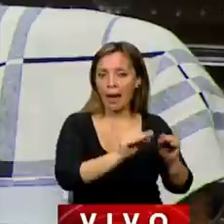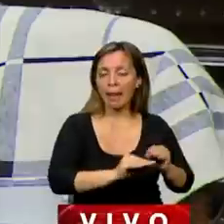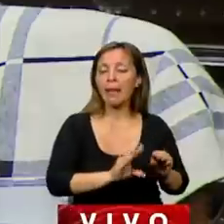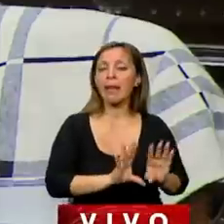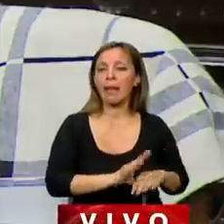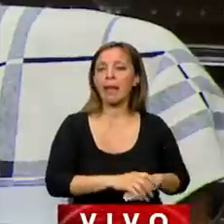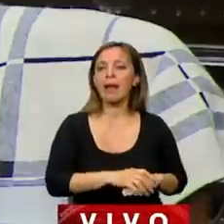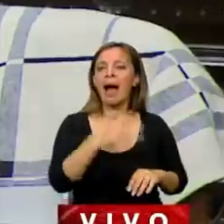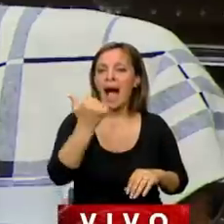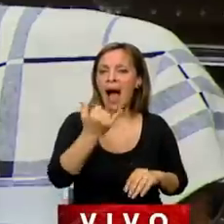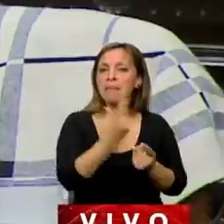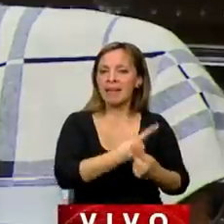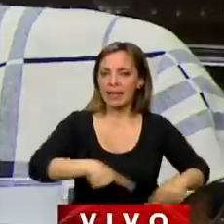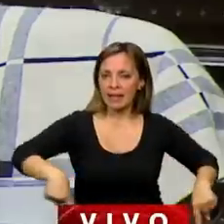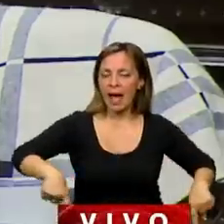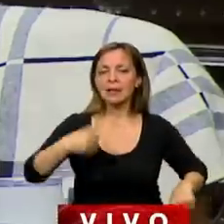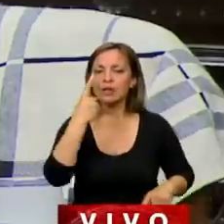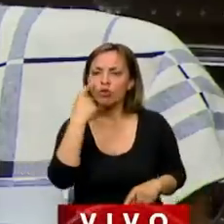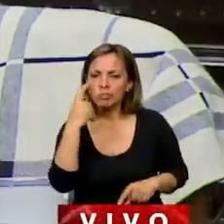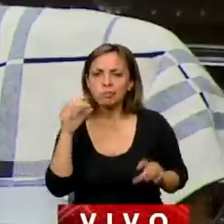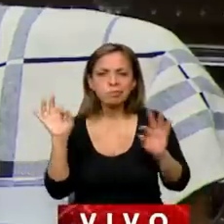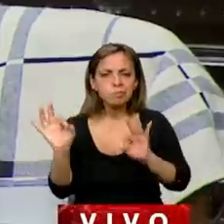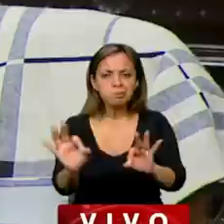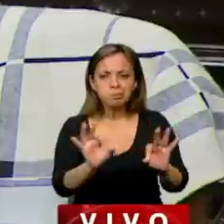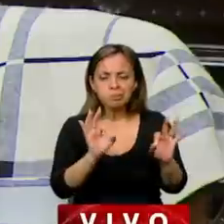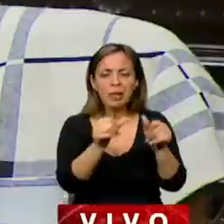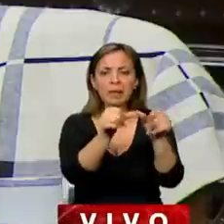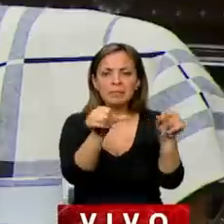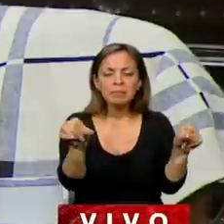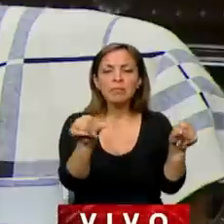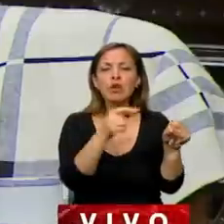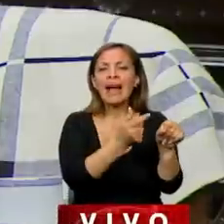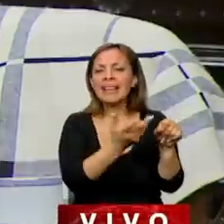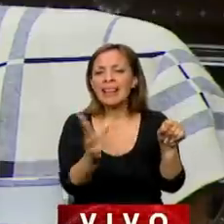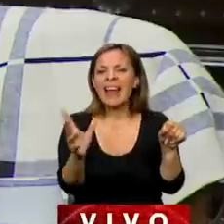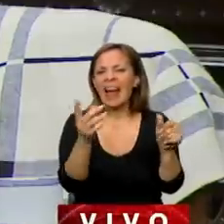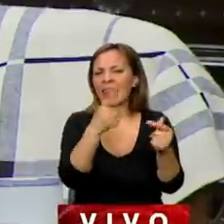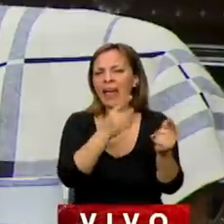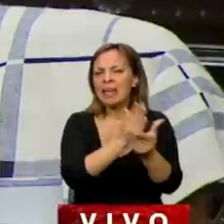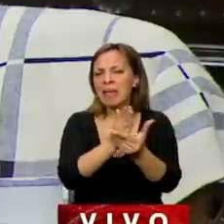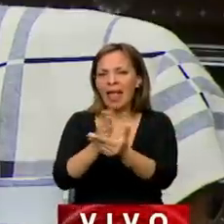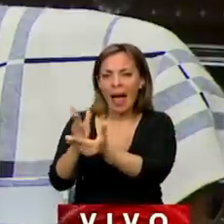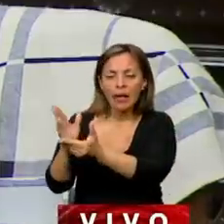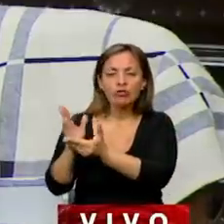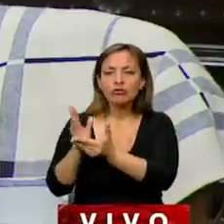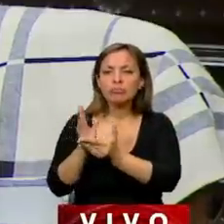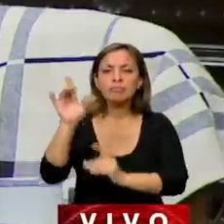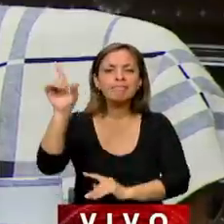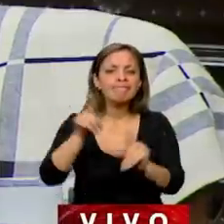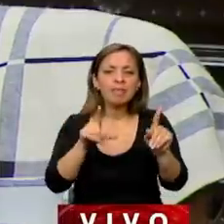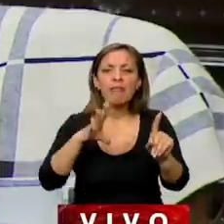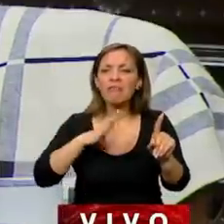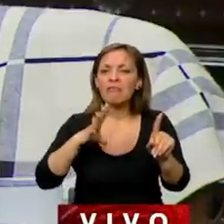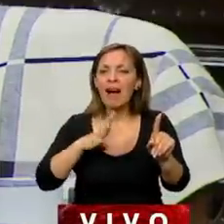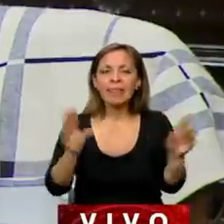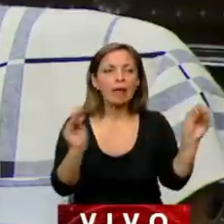CINIMAC. Existen materiales controlados identificados como cantidad de inventarios en el BANMAC que no se